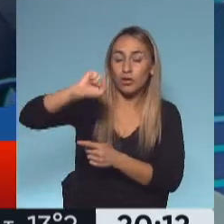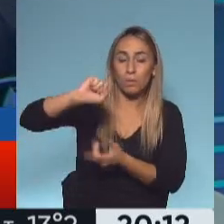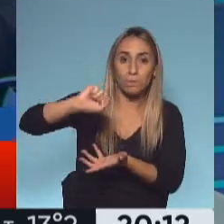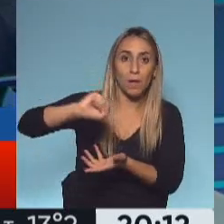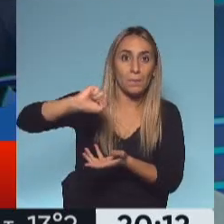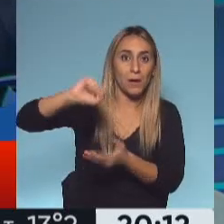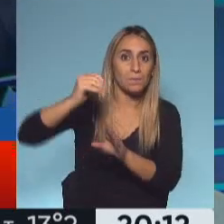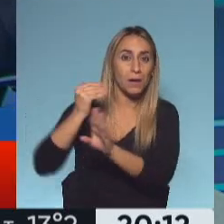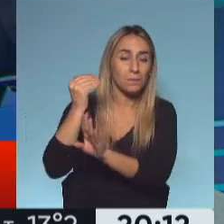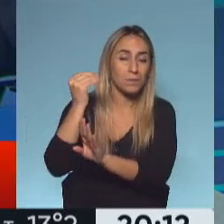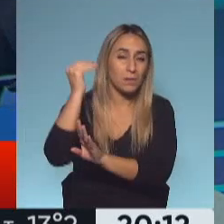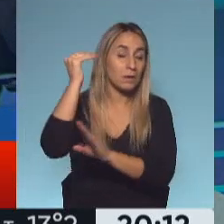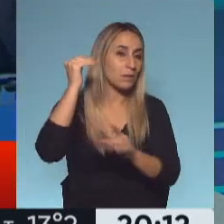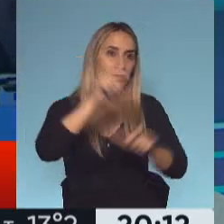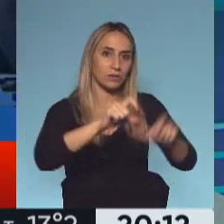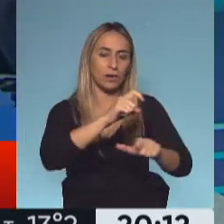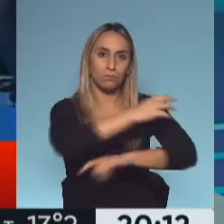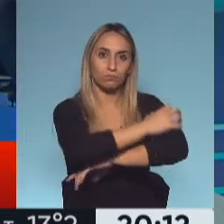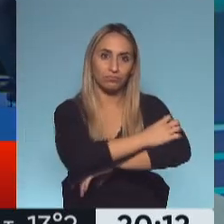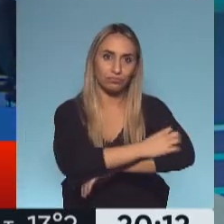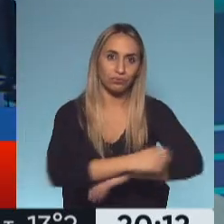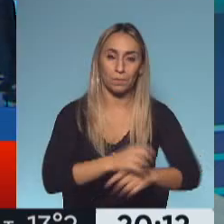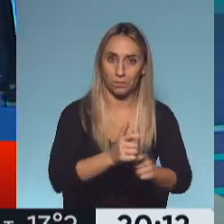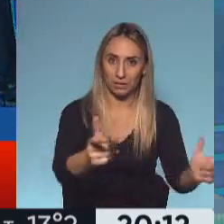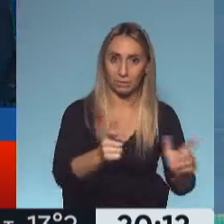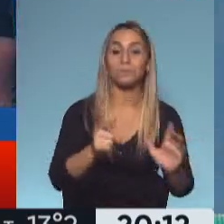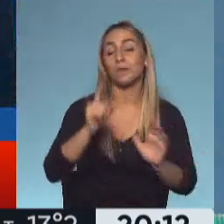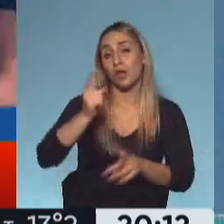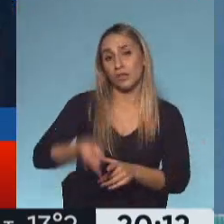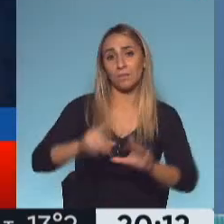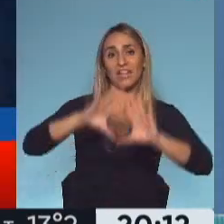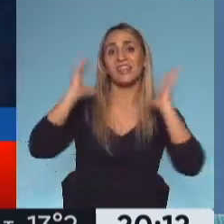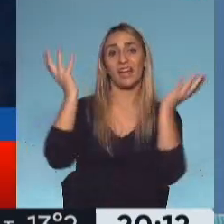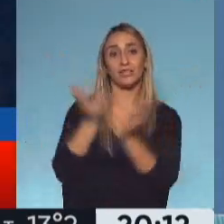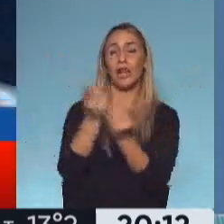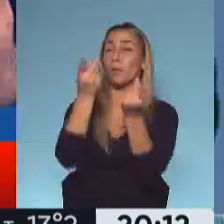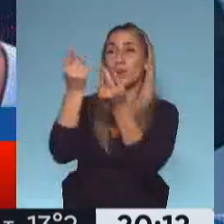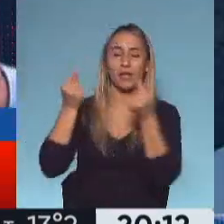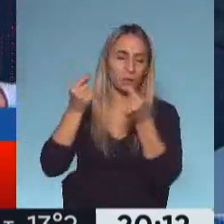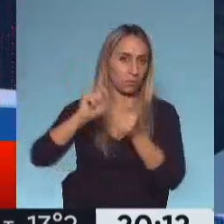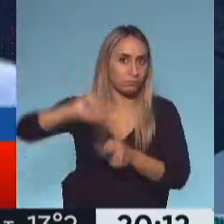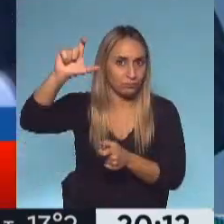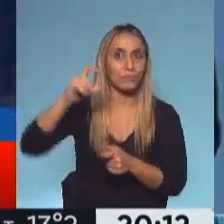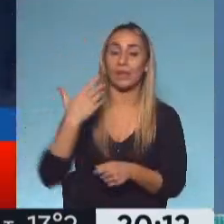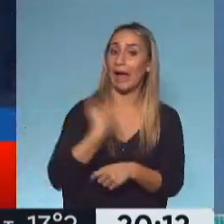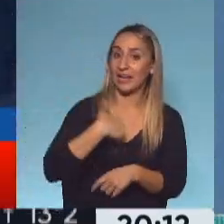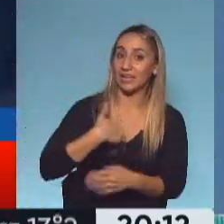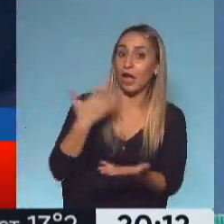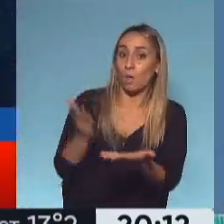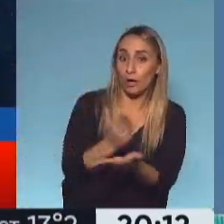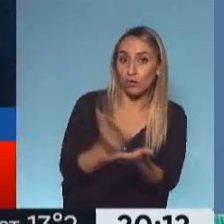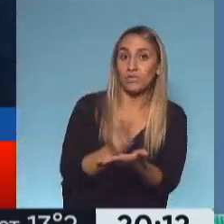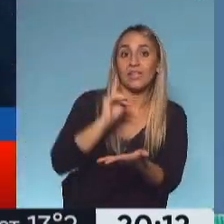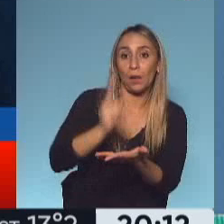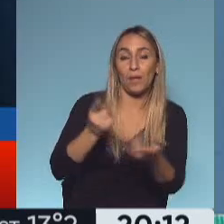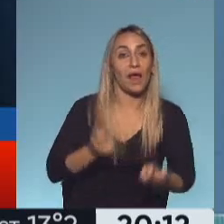un fenómeno que tiene que ver también con el fuerte aumento que hubo en los precios internacionales. Sí. Argentina es un país que, por un lado, es productor y